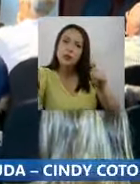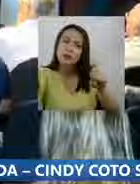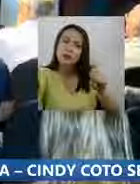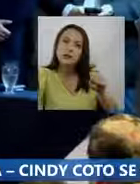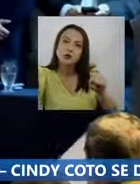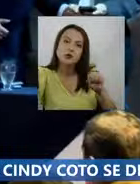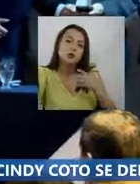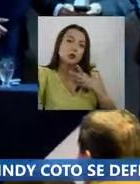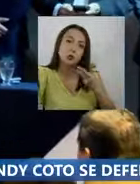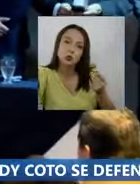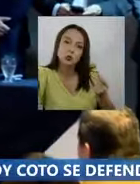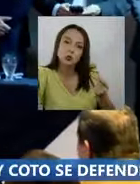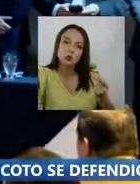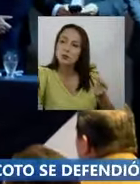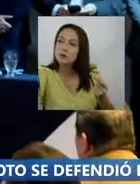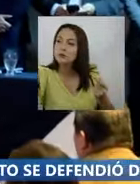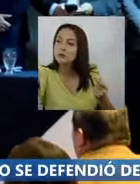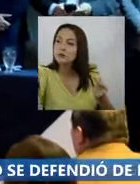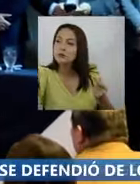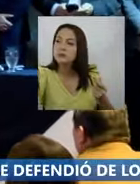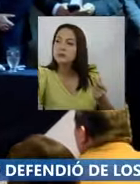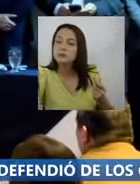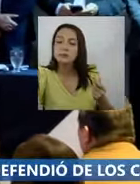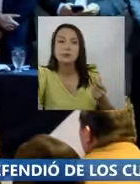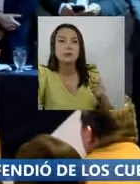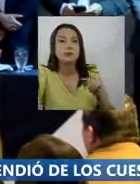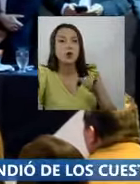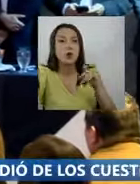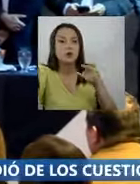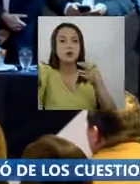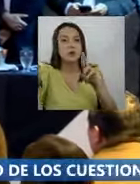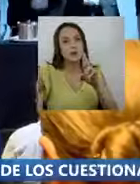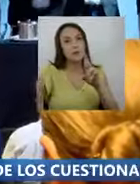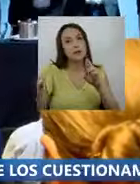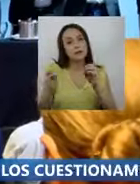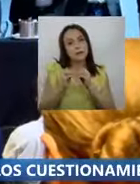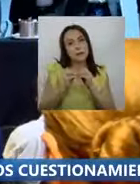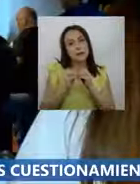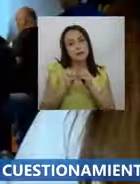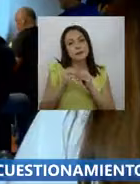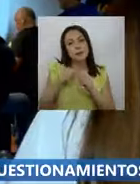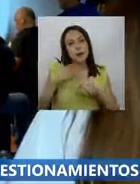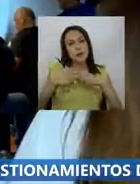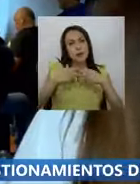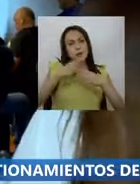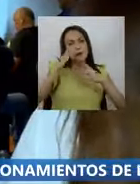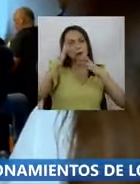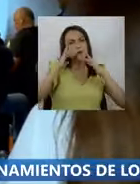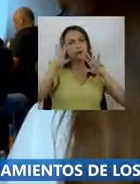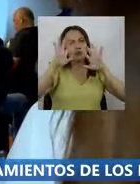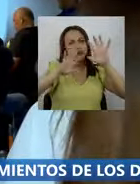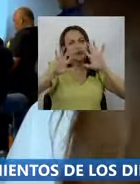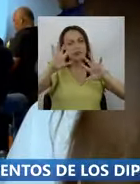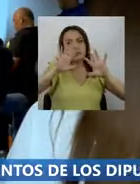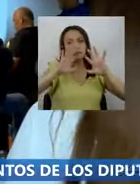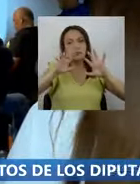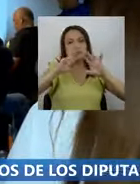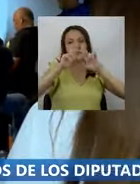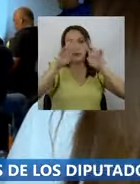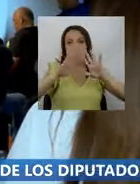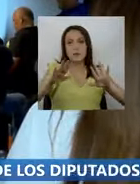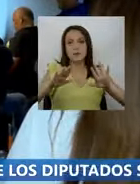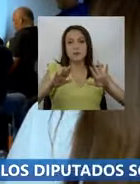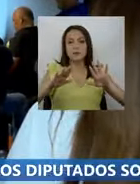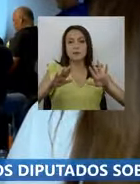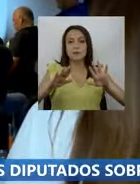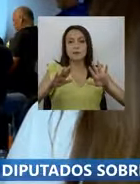no, mientras tal vez podemos ir con don José Ramírez. Estamos teniendo problemas de comunicación con usted. Bueno, está al otro lado del charco